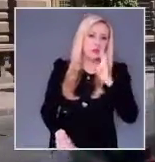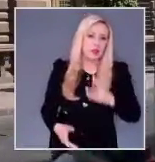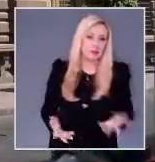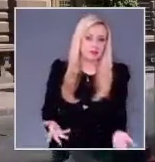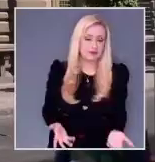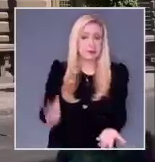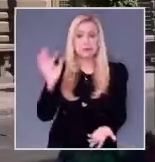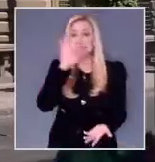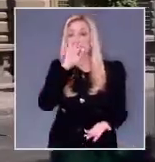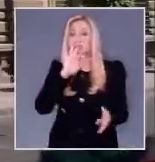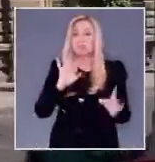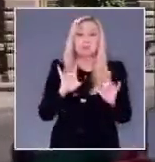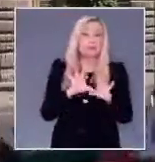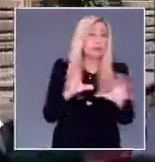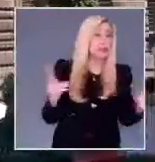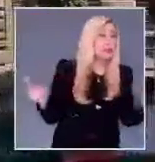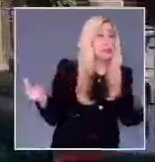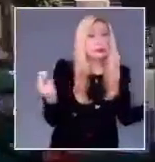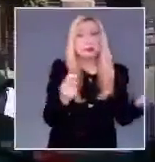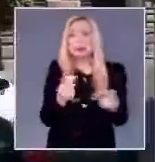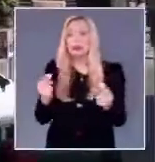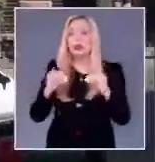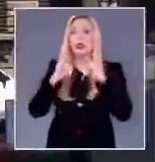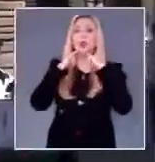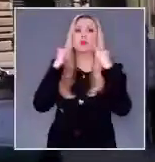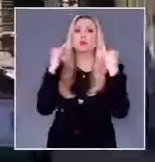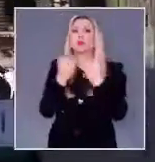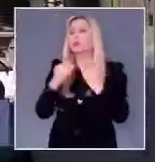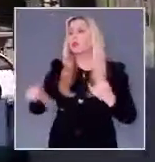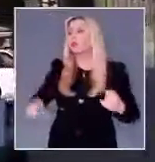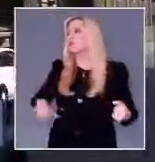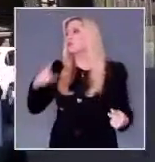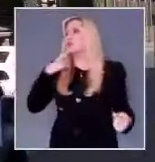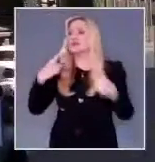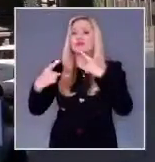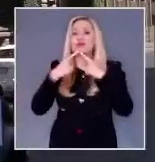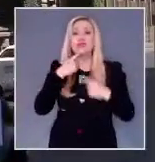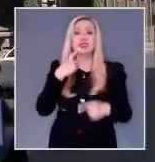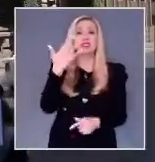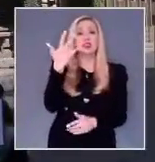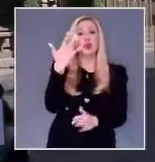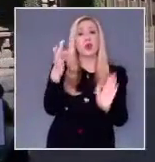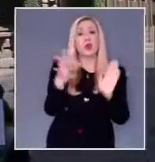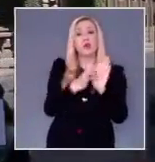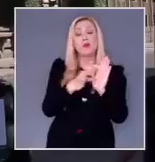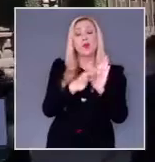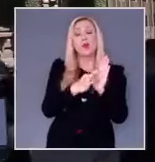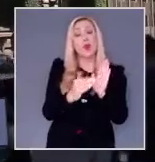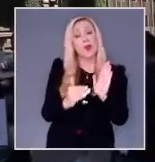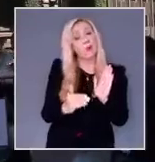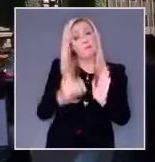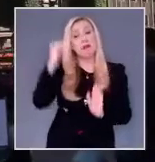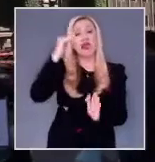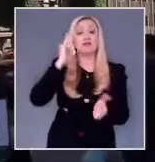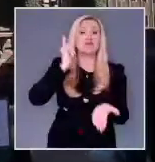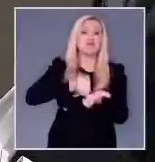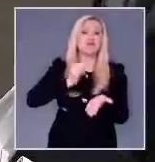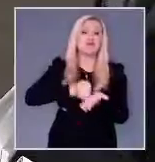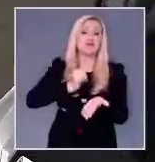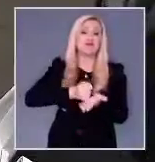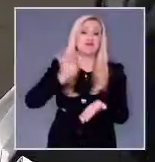la junta de gobierno podría subir en más de 50 puntos base la tasa de interés de referencia interbancaria